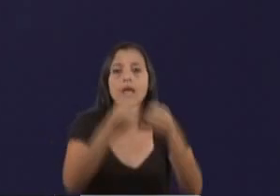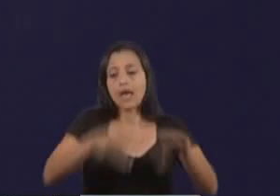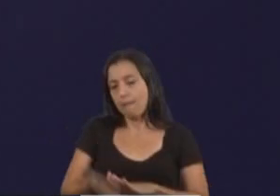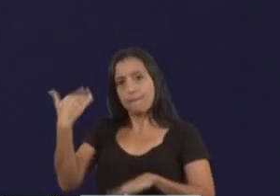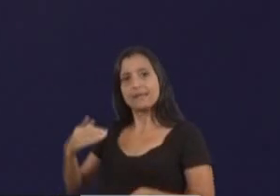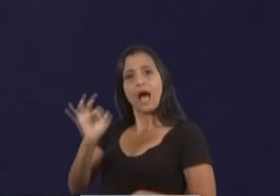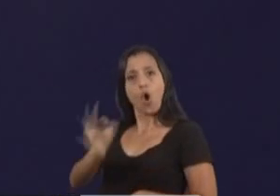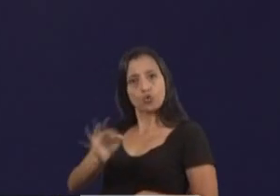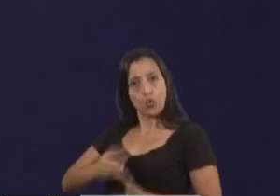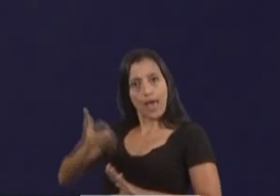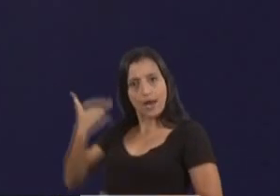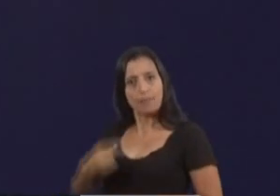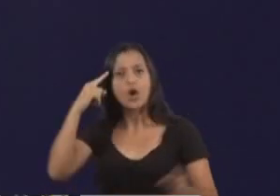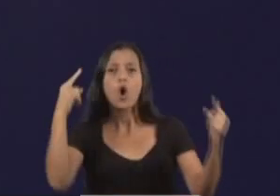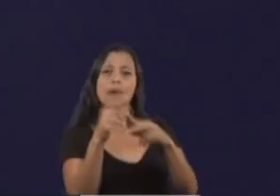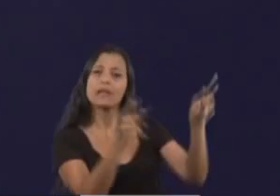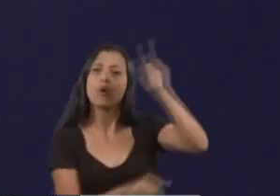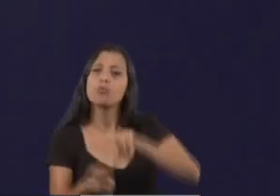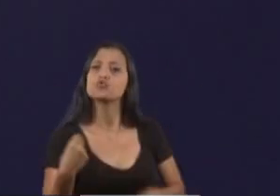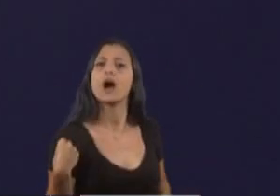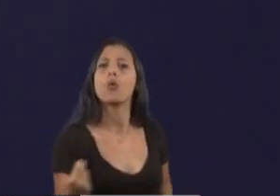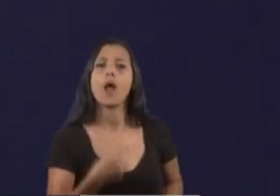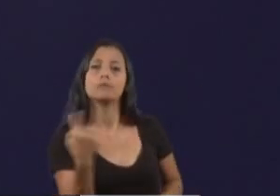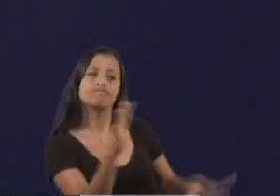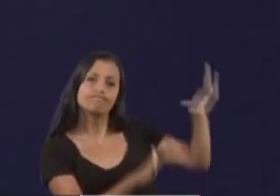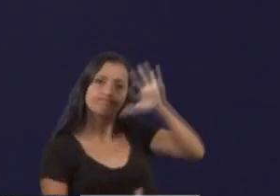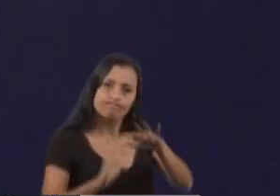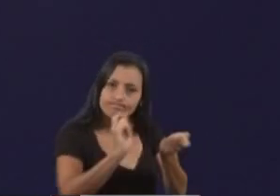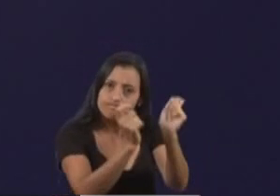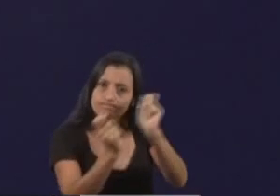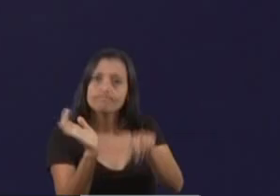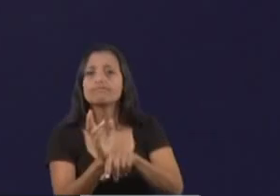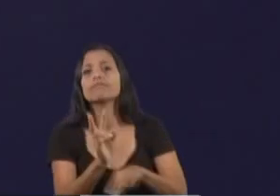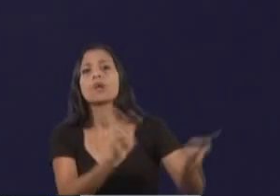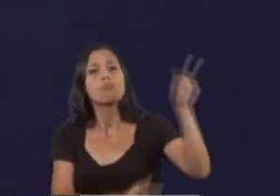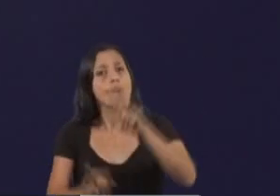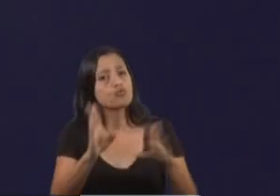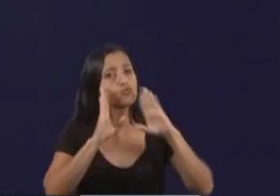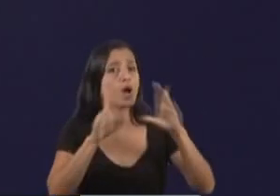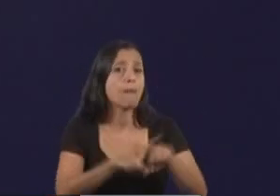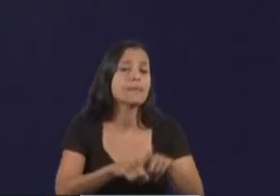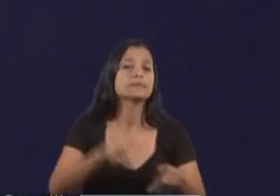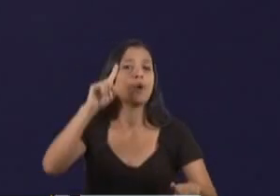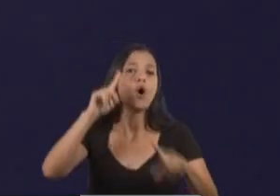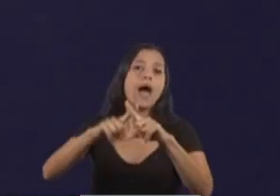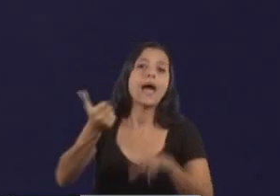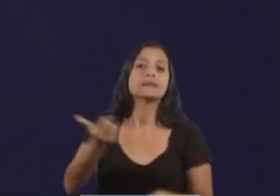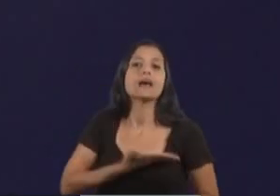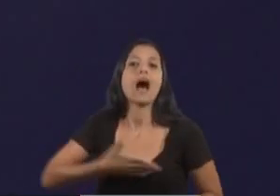año pasado, con el fin de que en la vieja AFIP, en la ex